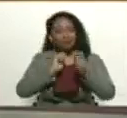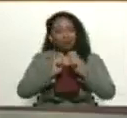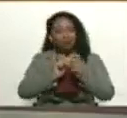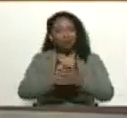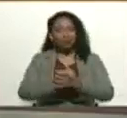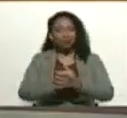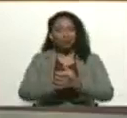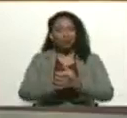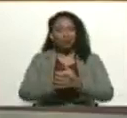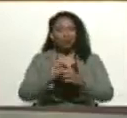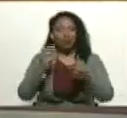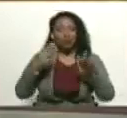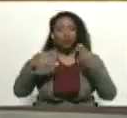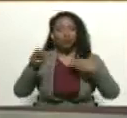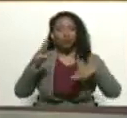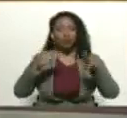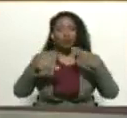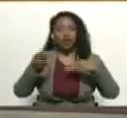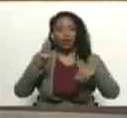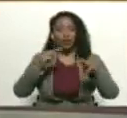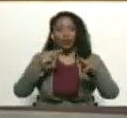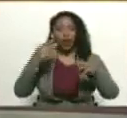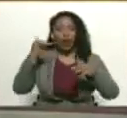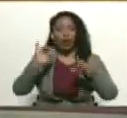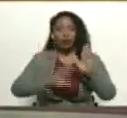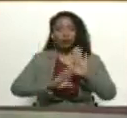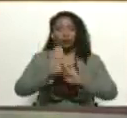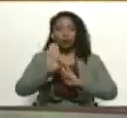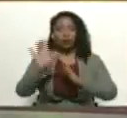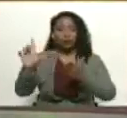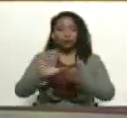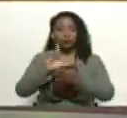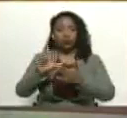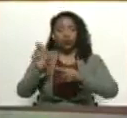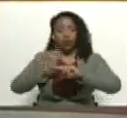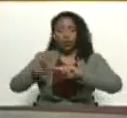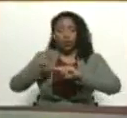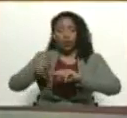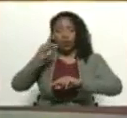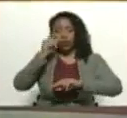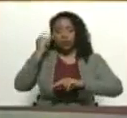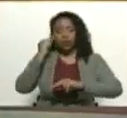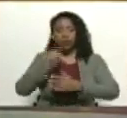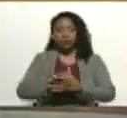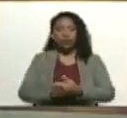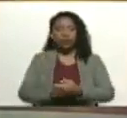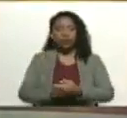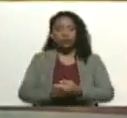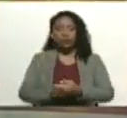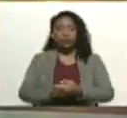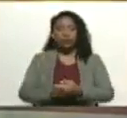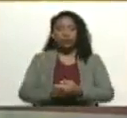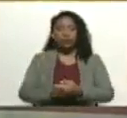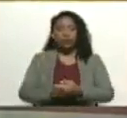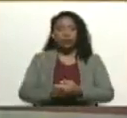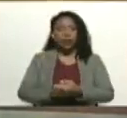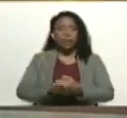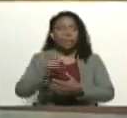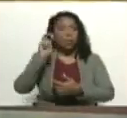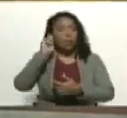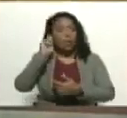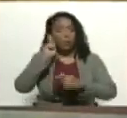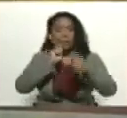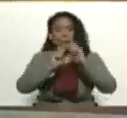En el Museo Boliviano se desarrolla la presentación del libro Infancia bajo asedio de la periodista Anahí